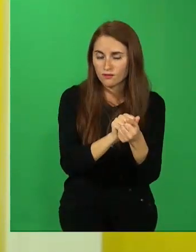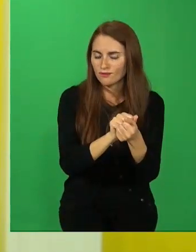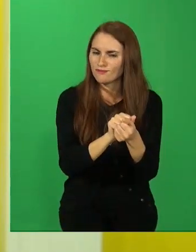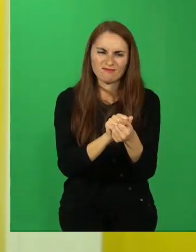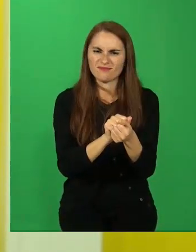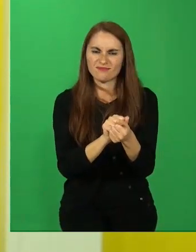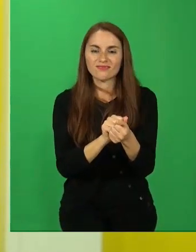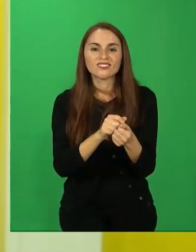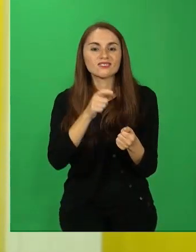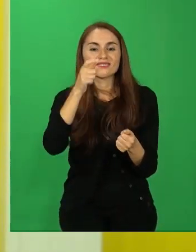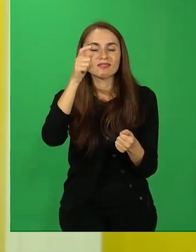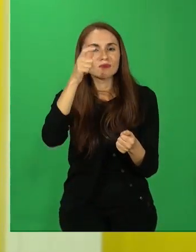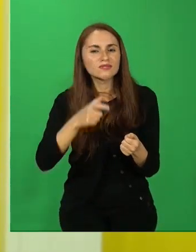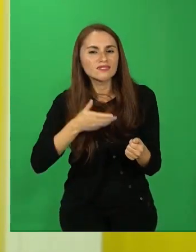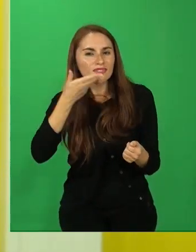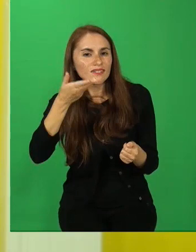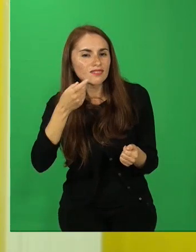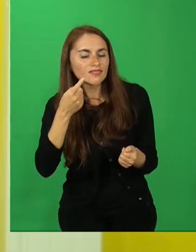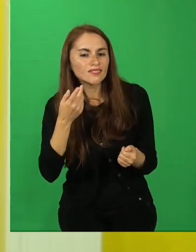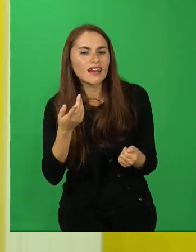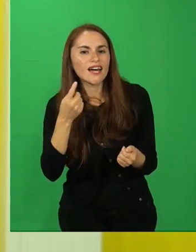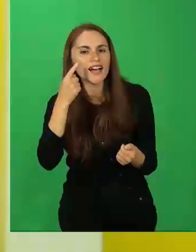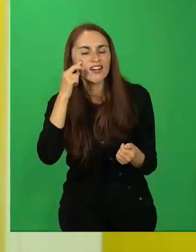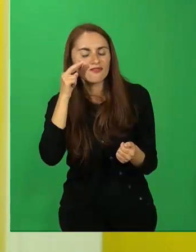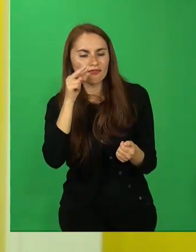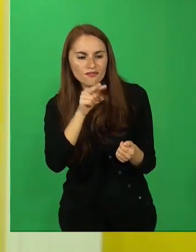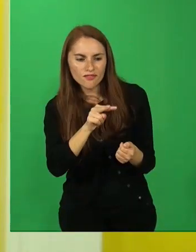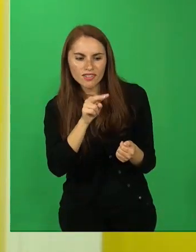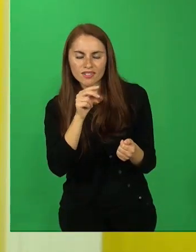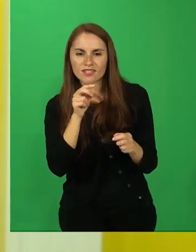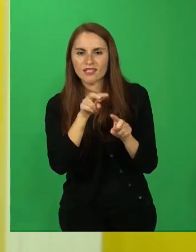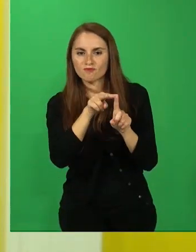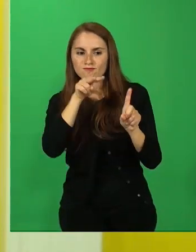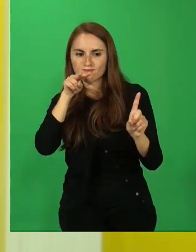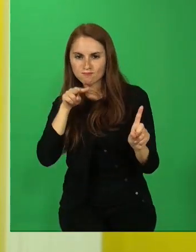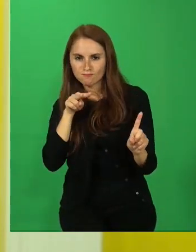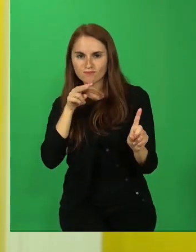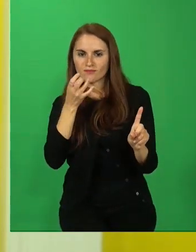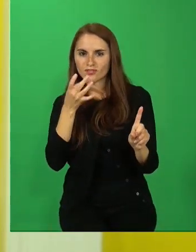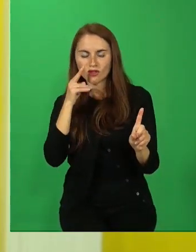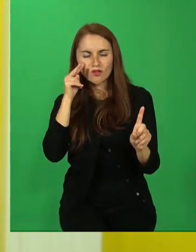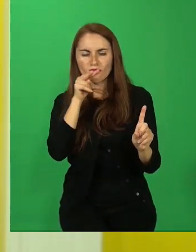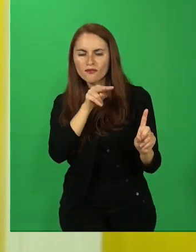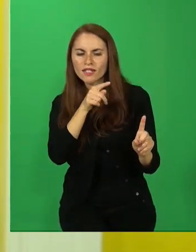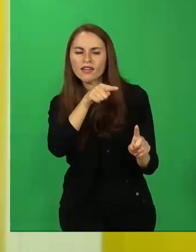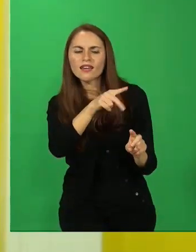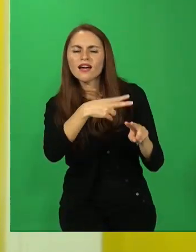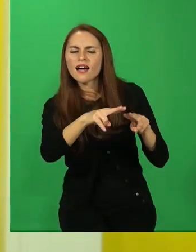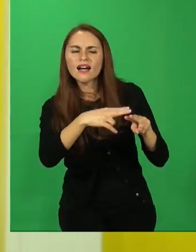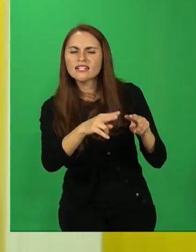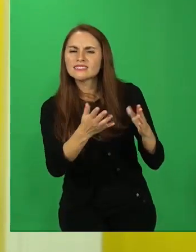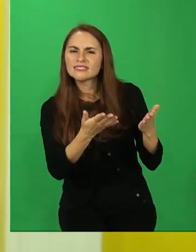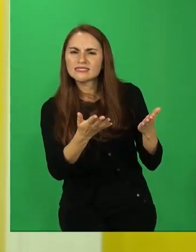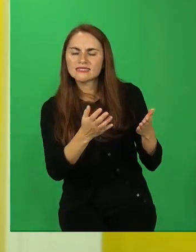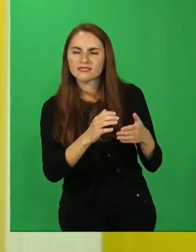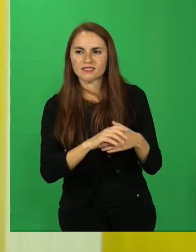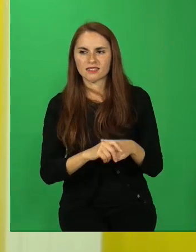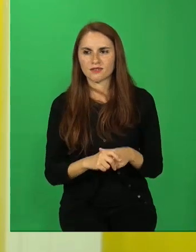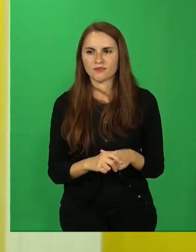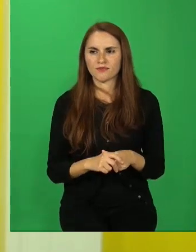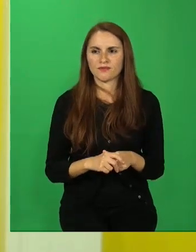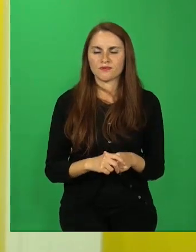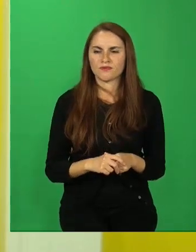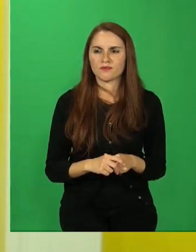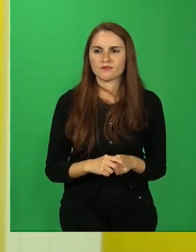es? Un narrador de conocimiento relativo, ¿cierto? Porque solamente me está contando las acciones que realiza Pedro.